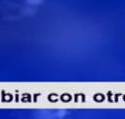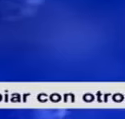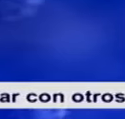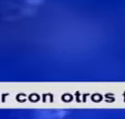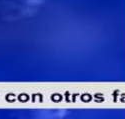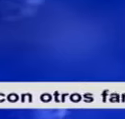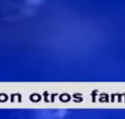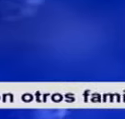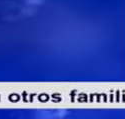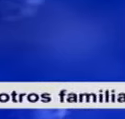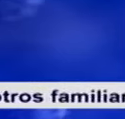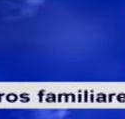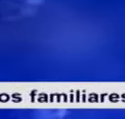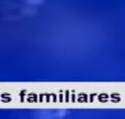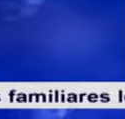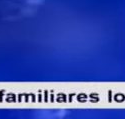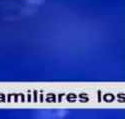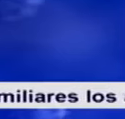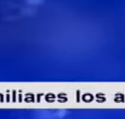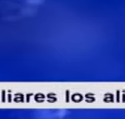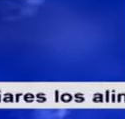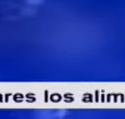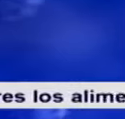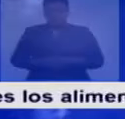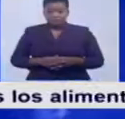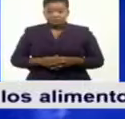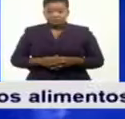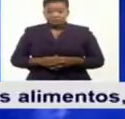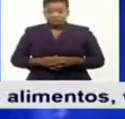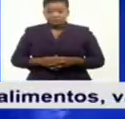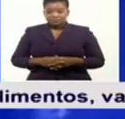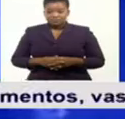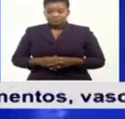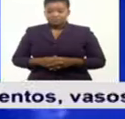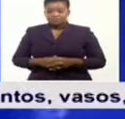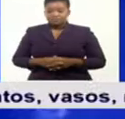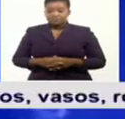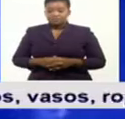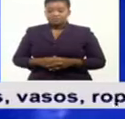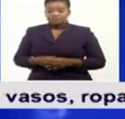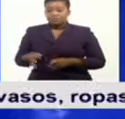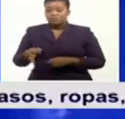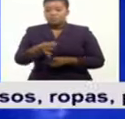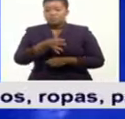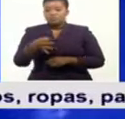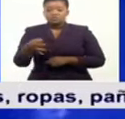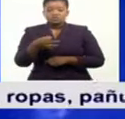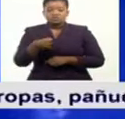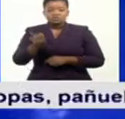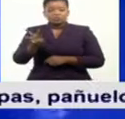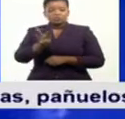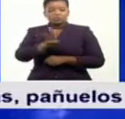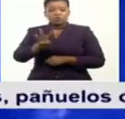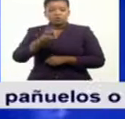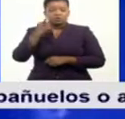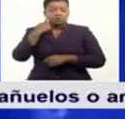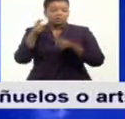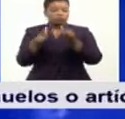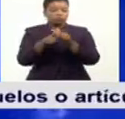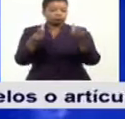abarcó 10 de sus 11 municipios. El municipio de Güines con la cifra mayor,